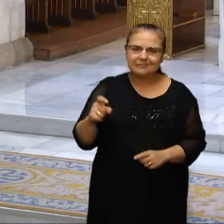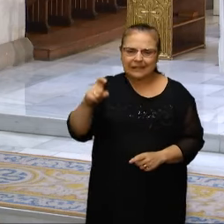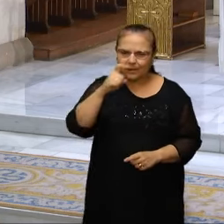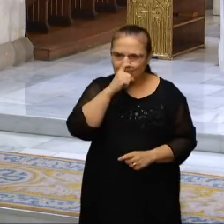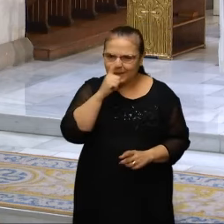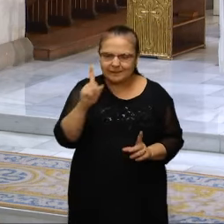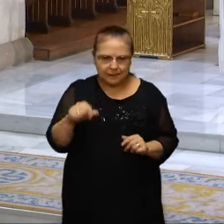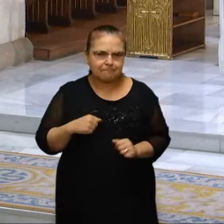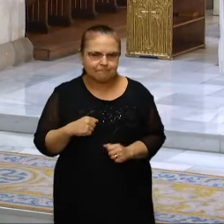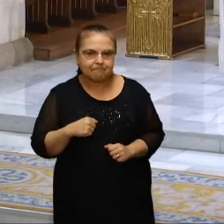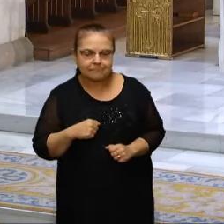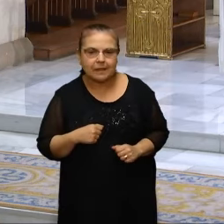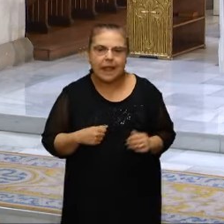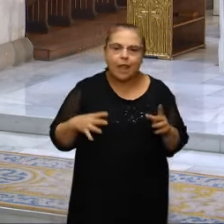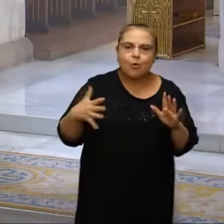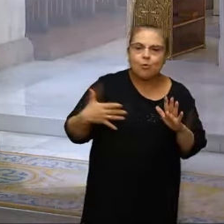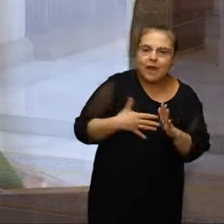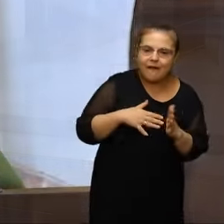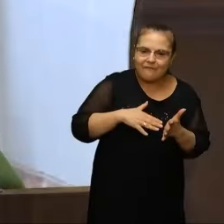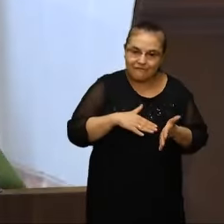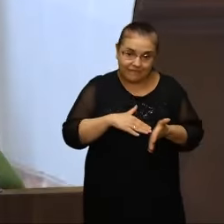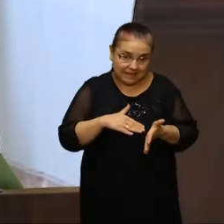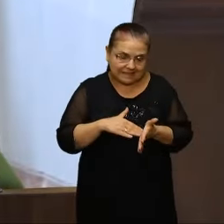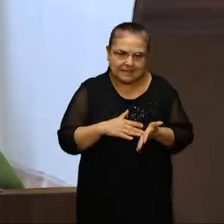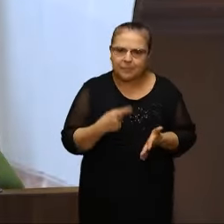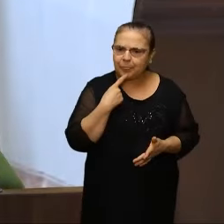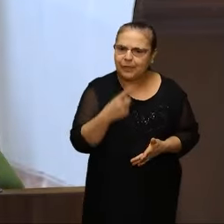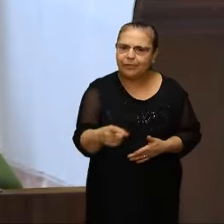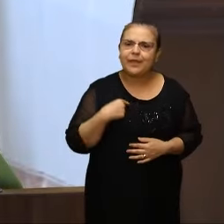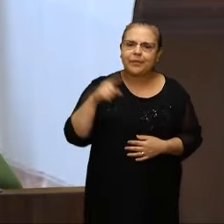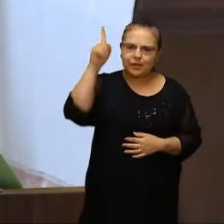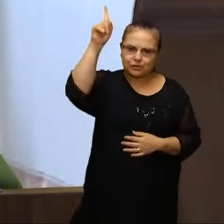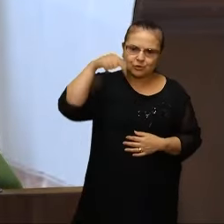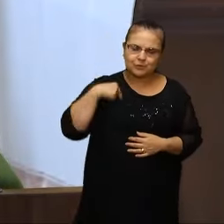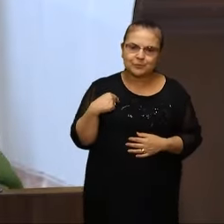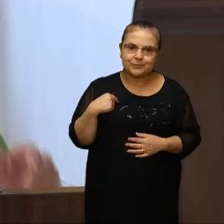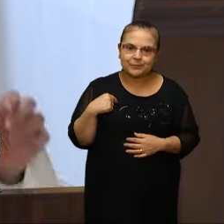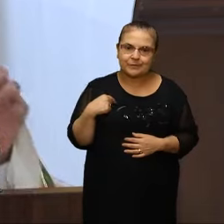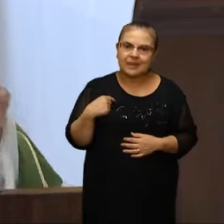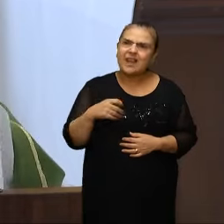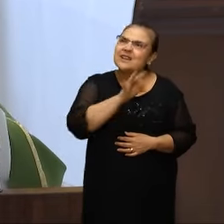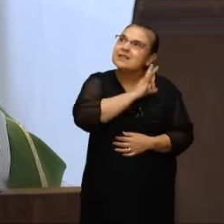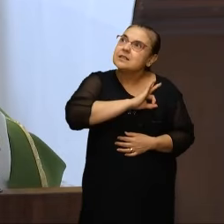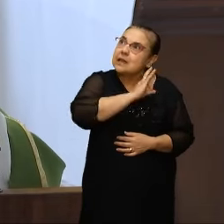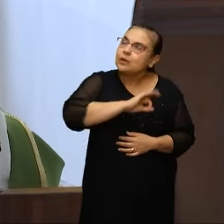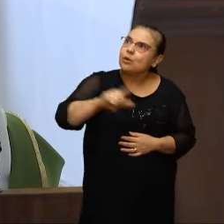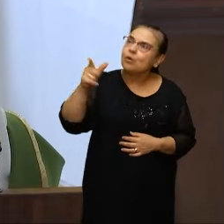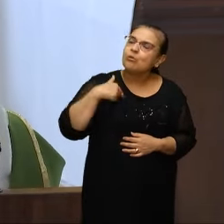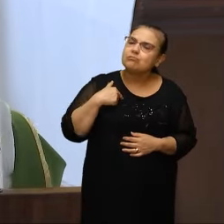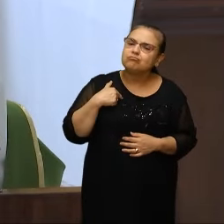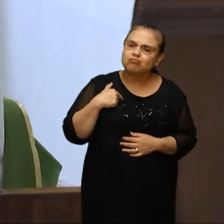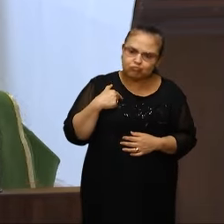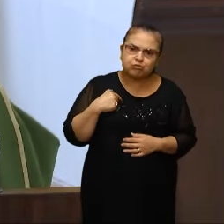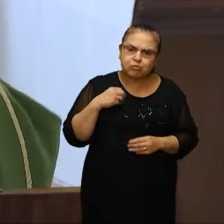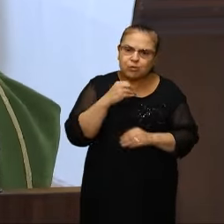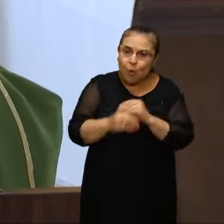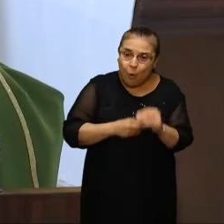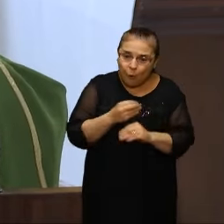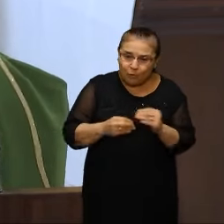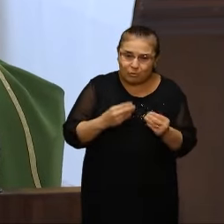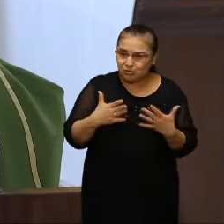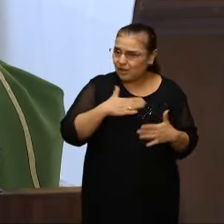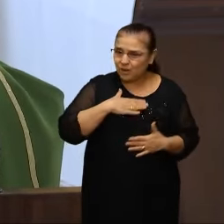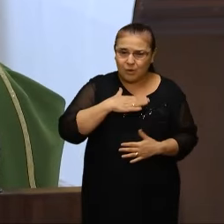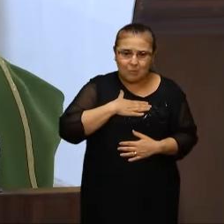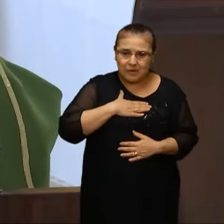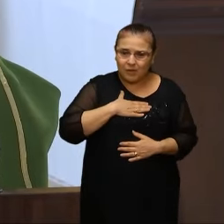recordado alguna vez del santo cura de Ars, cuando le dice a Dios, Señor, utiliza conmigo, usa conmigo el doble de